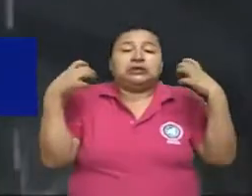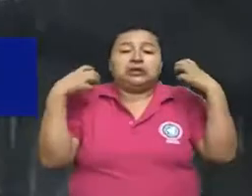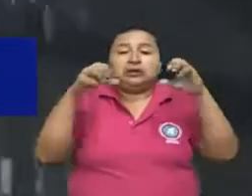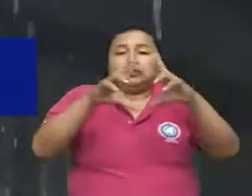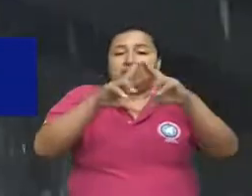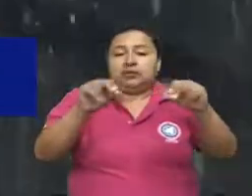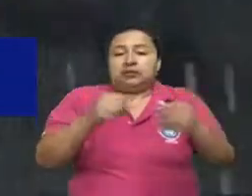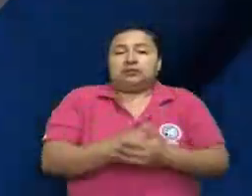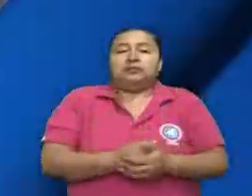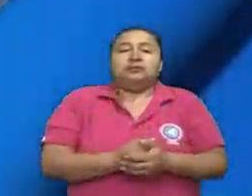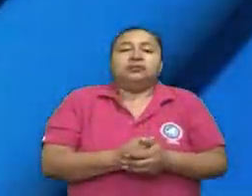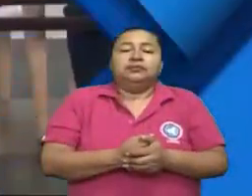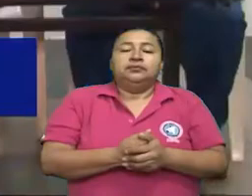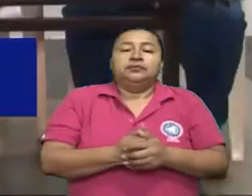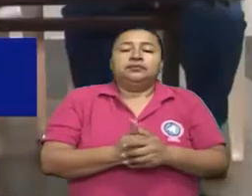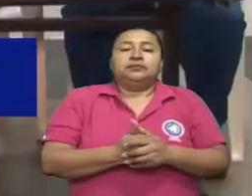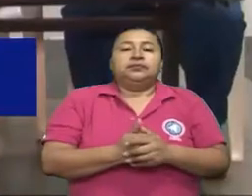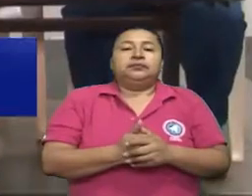nicaragüense.